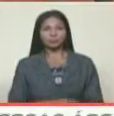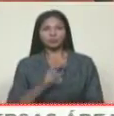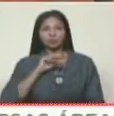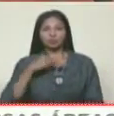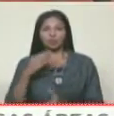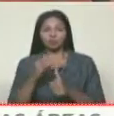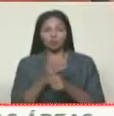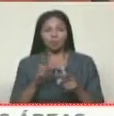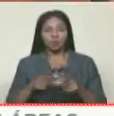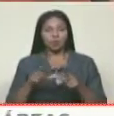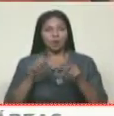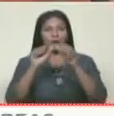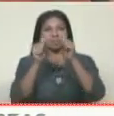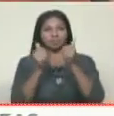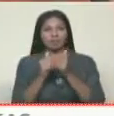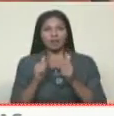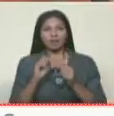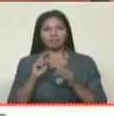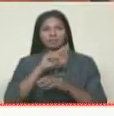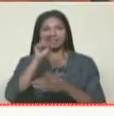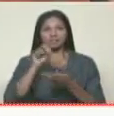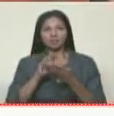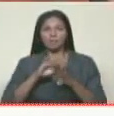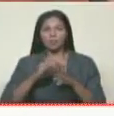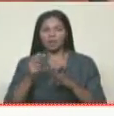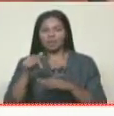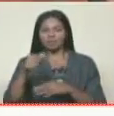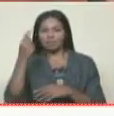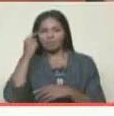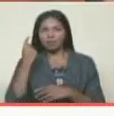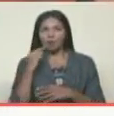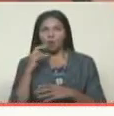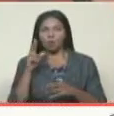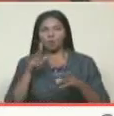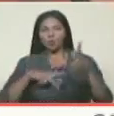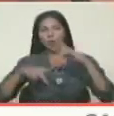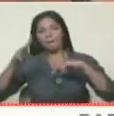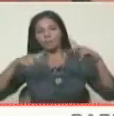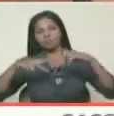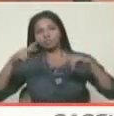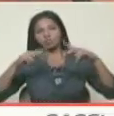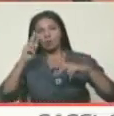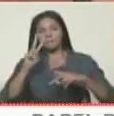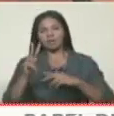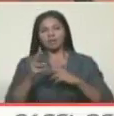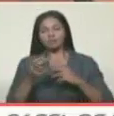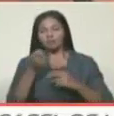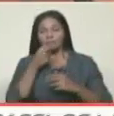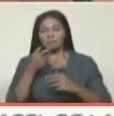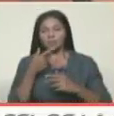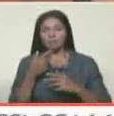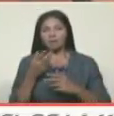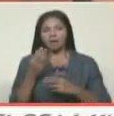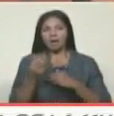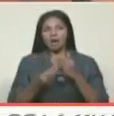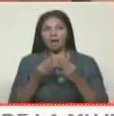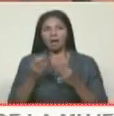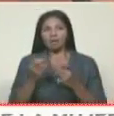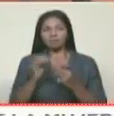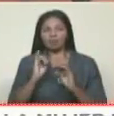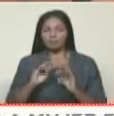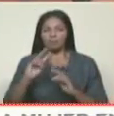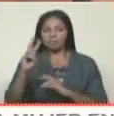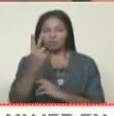encontramos desde la Galería de Arte Nacional porque el día de hoy se lleva a cabo una exposición denominada Fruto Vivas Inédito. Este es el